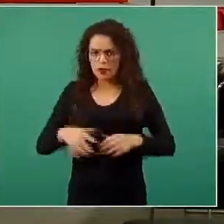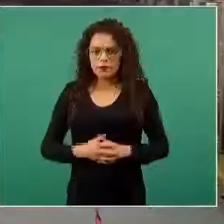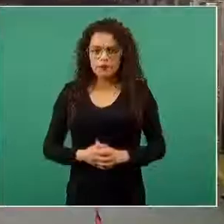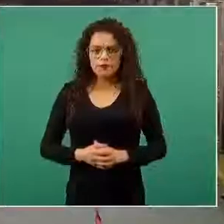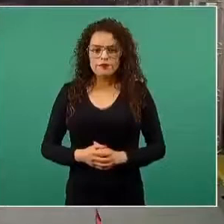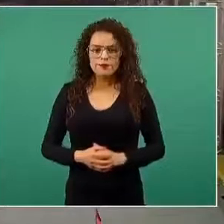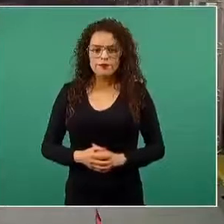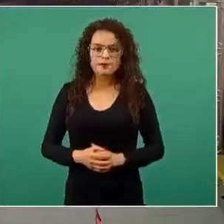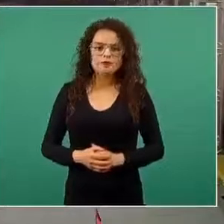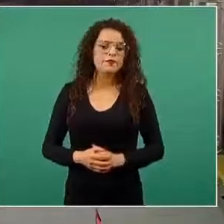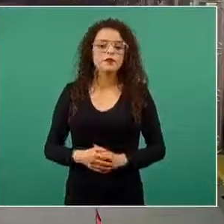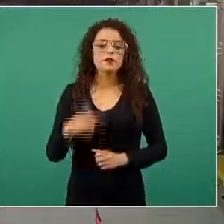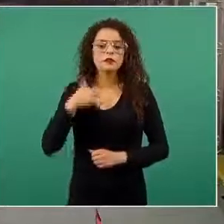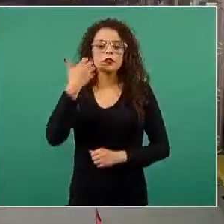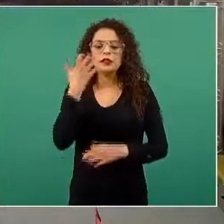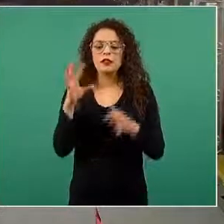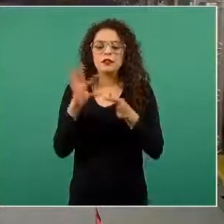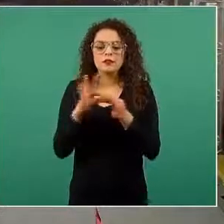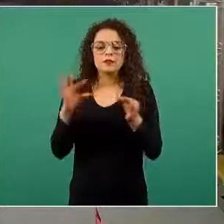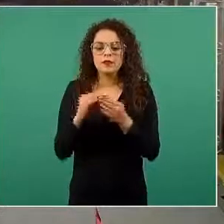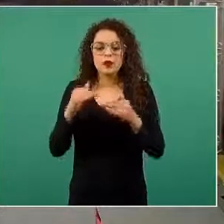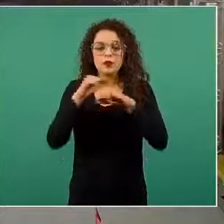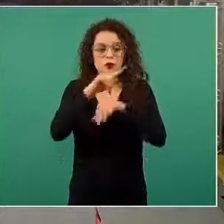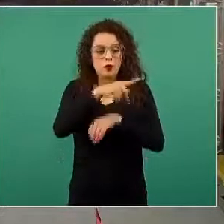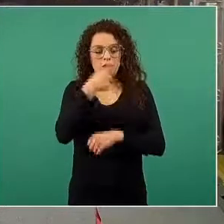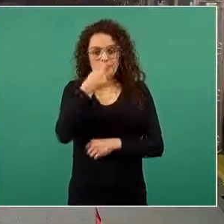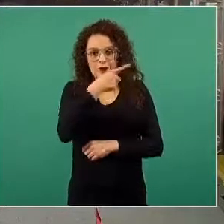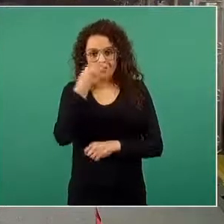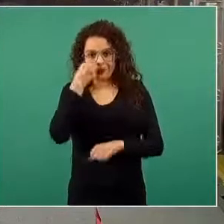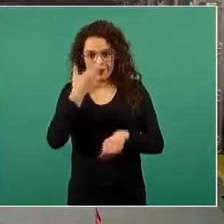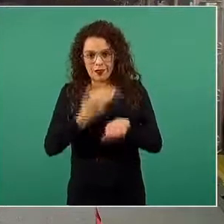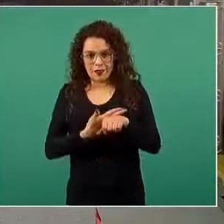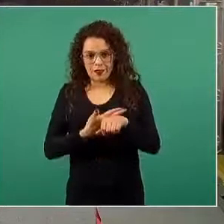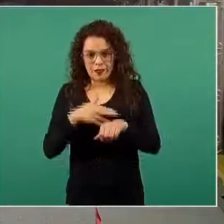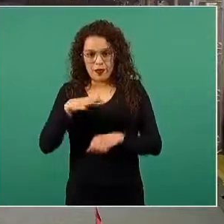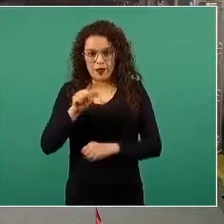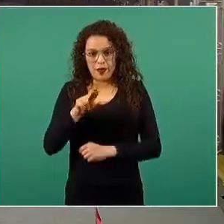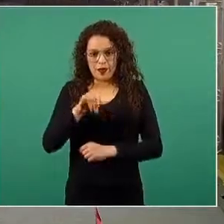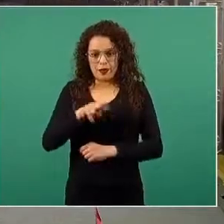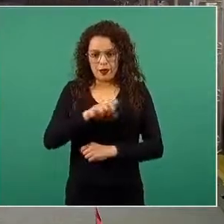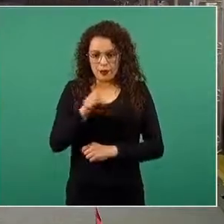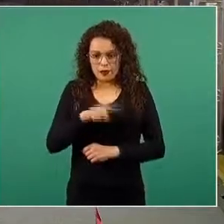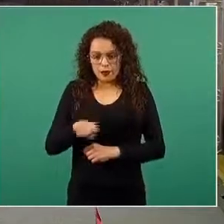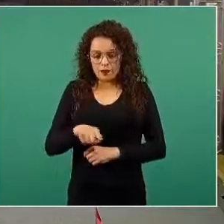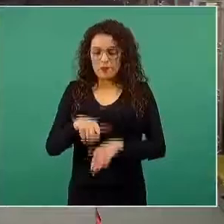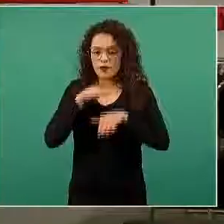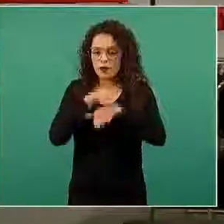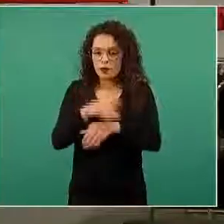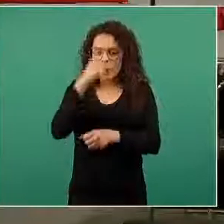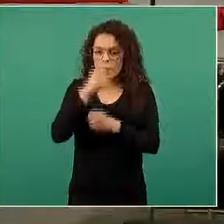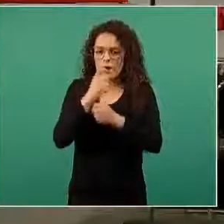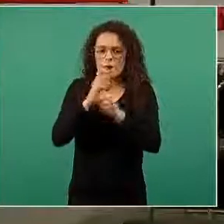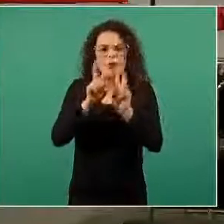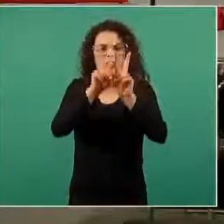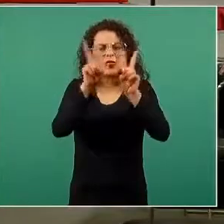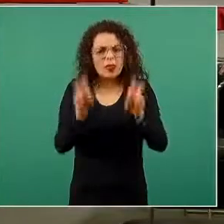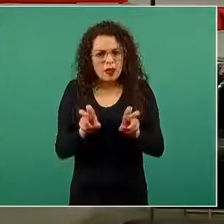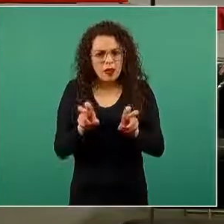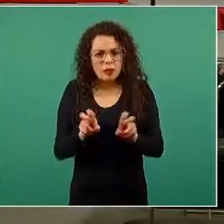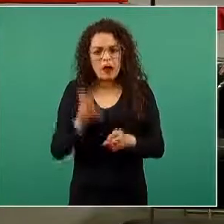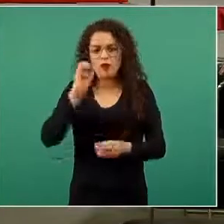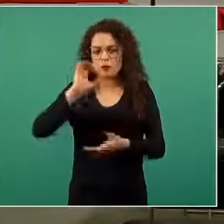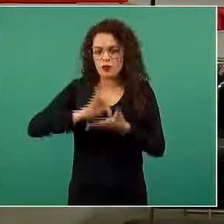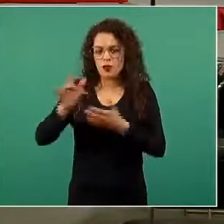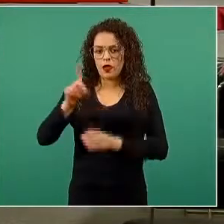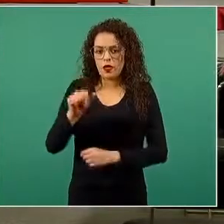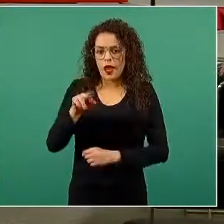Un par de comentarios quisiera agregar sobre lo que ya dijo el secretario Martínez Heine. Sobre el primer tema, gracias Daniela